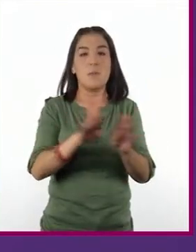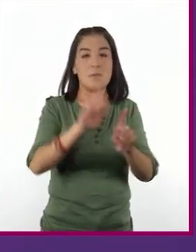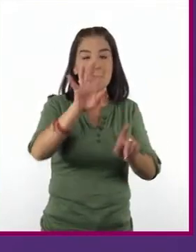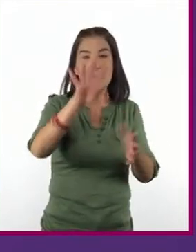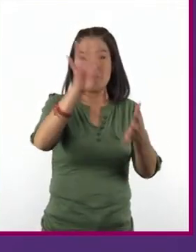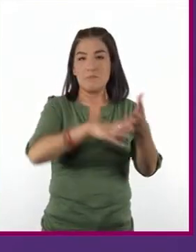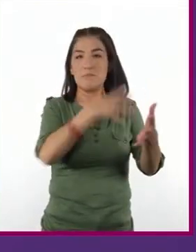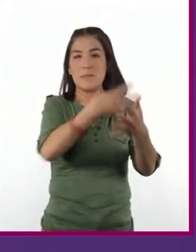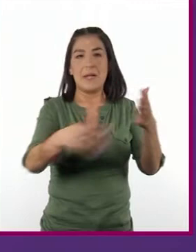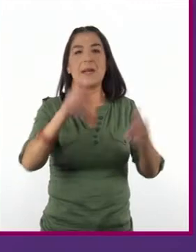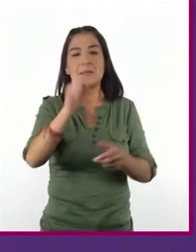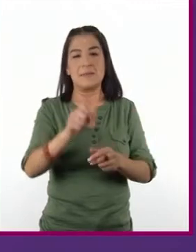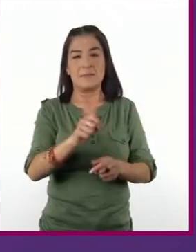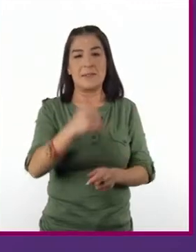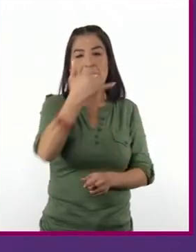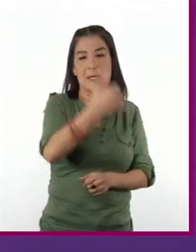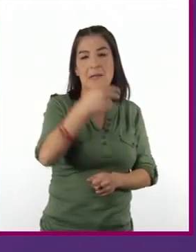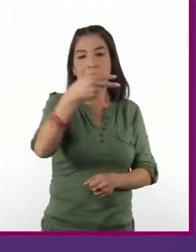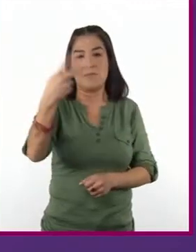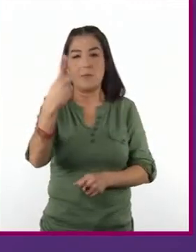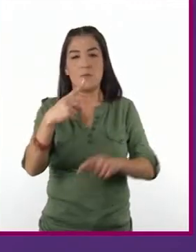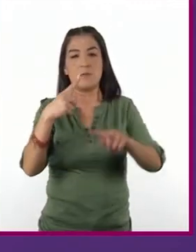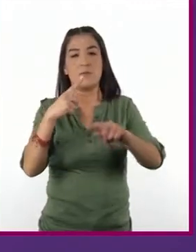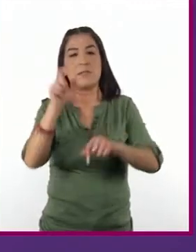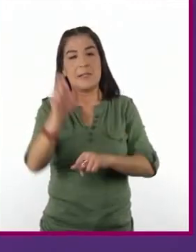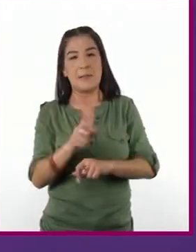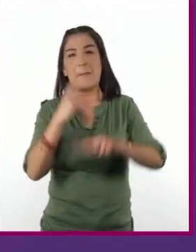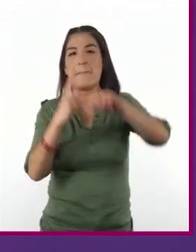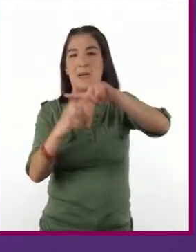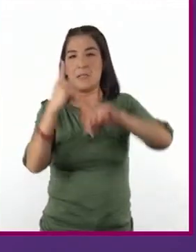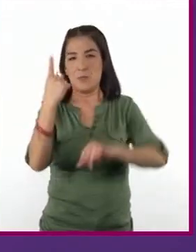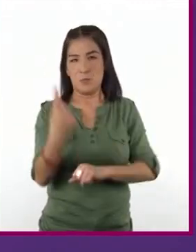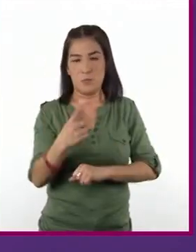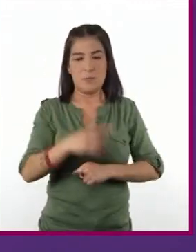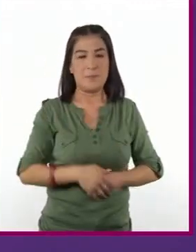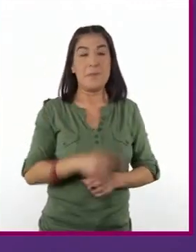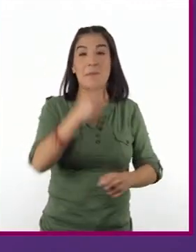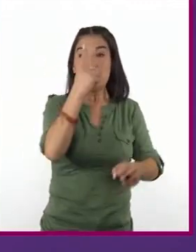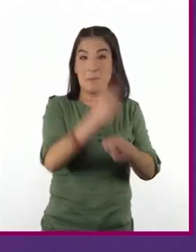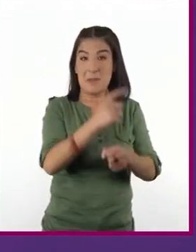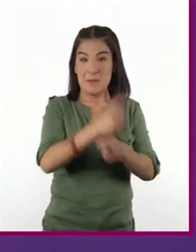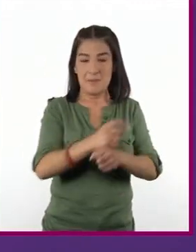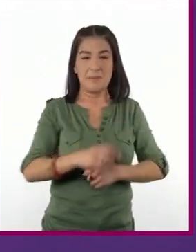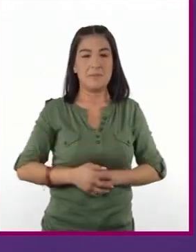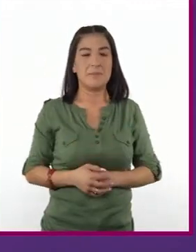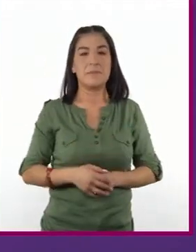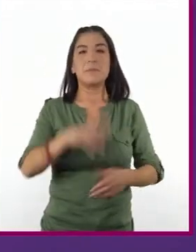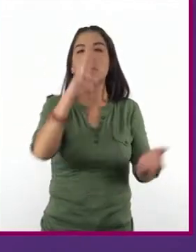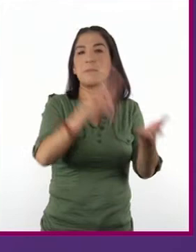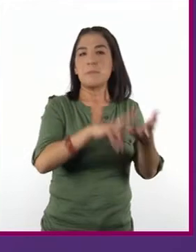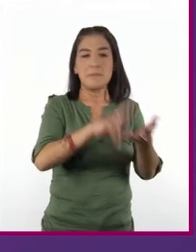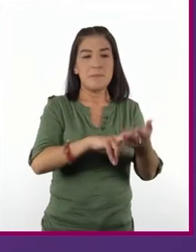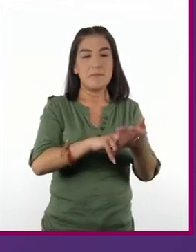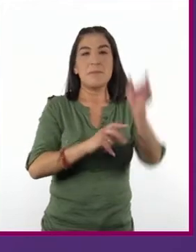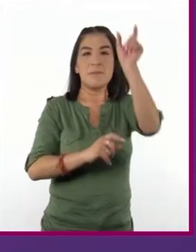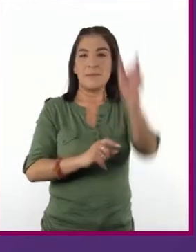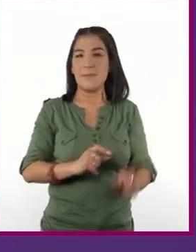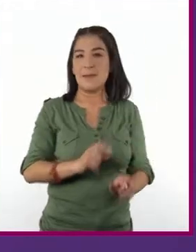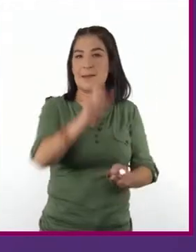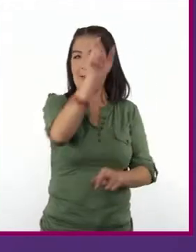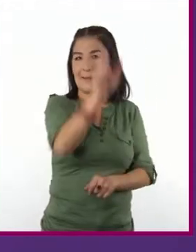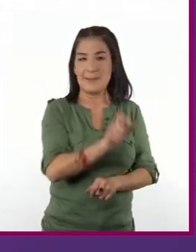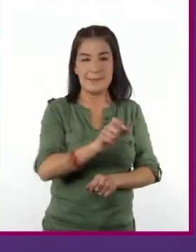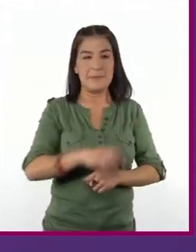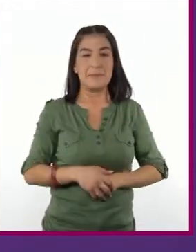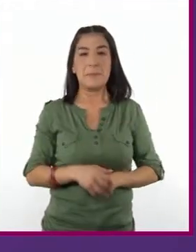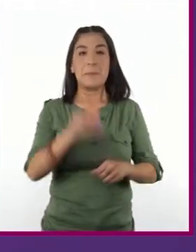expresión y igual a 2x más 1. Primero, en una tabla asignamos algunos valores a x. Se recomienda